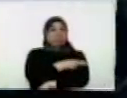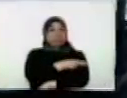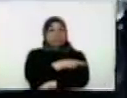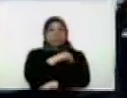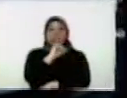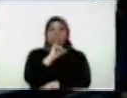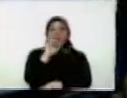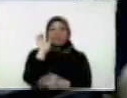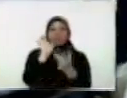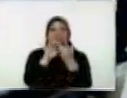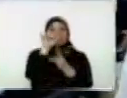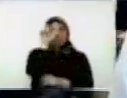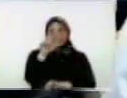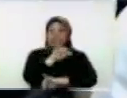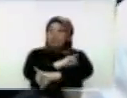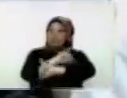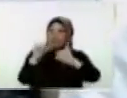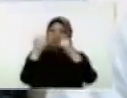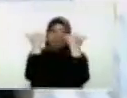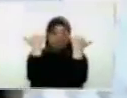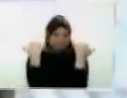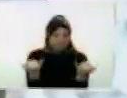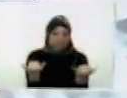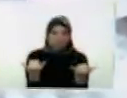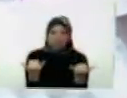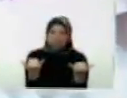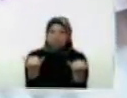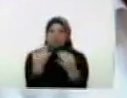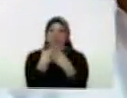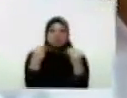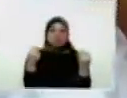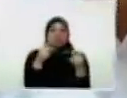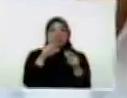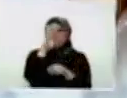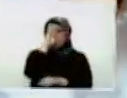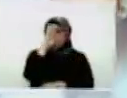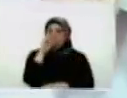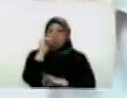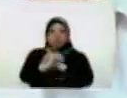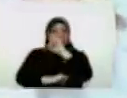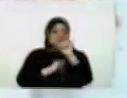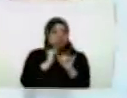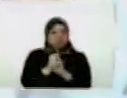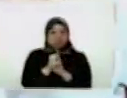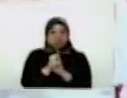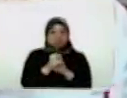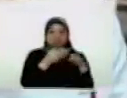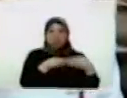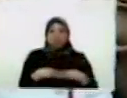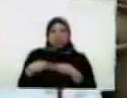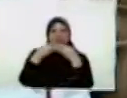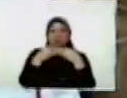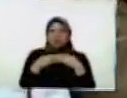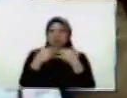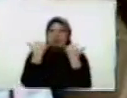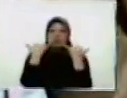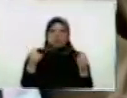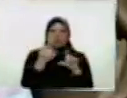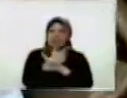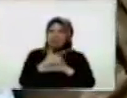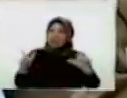de Punto Fijo, ya basta. Ya basta Fondo Monetario, ya basta Imperio Norteamericano. Queremos ser